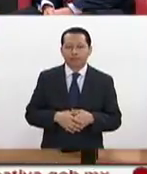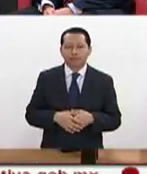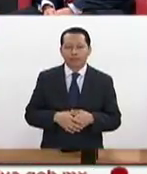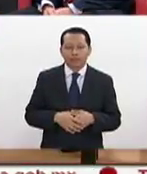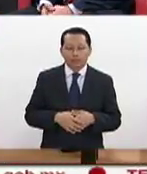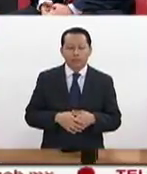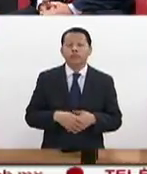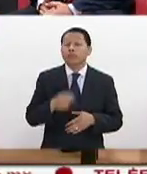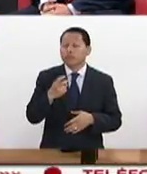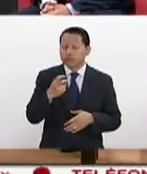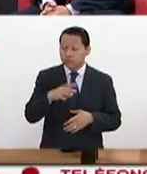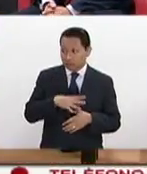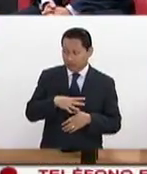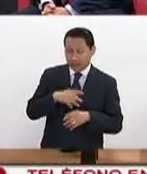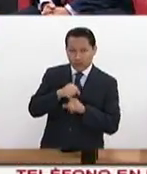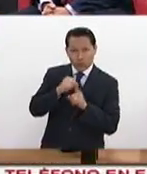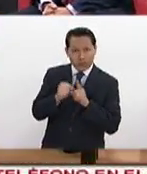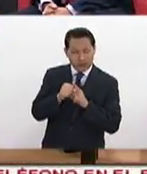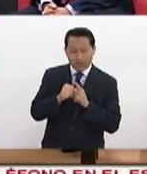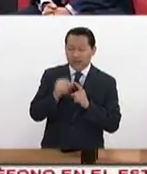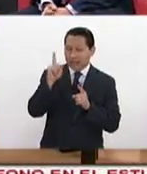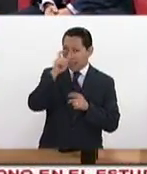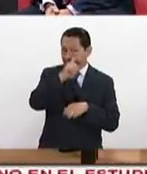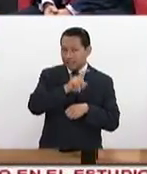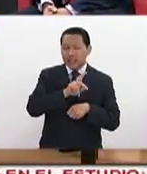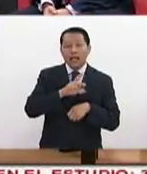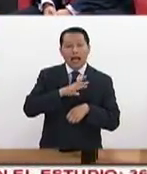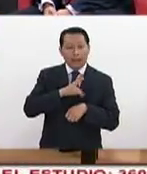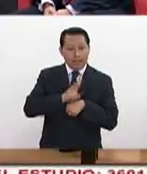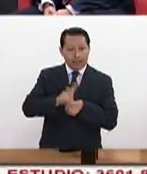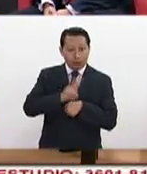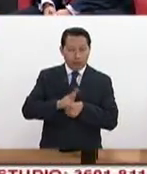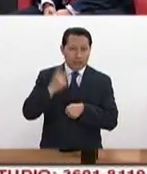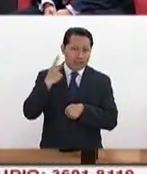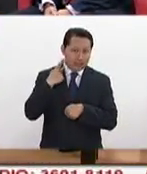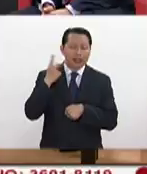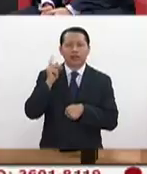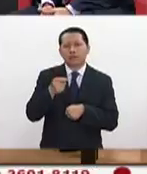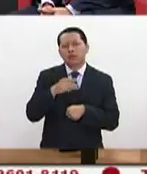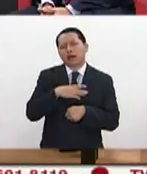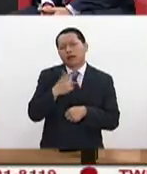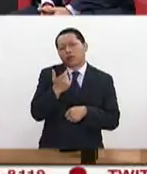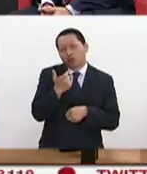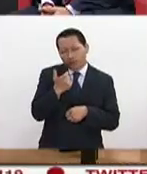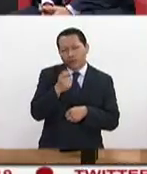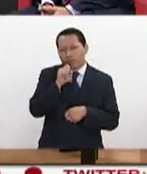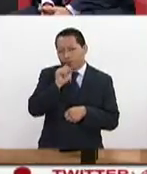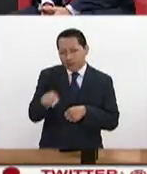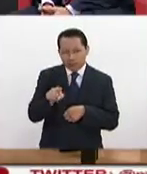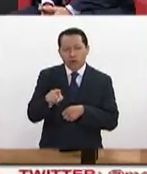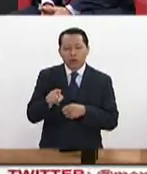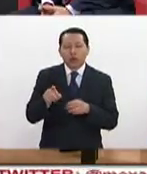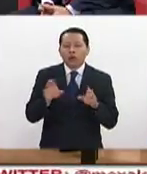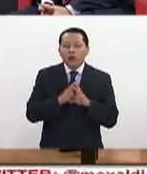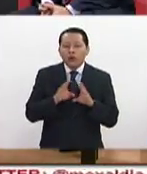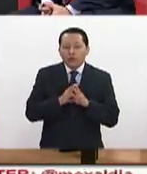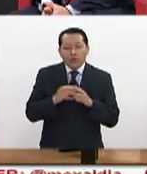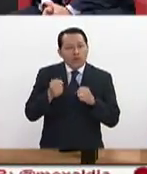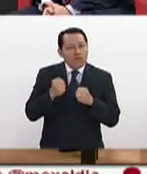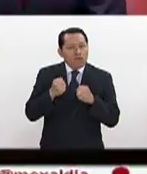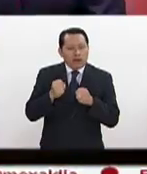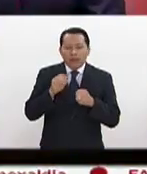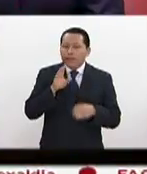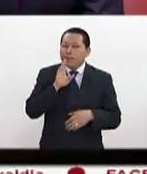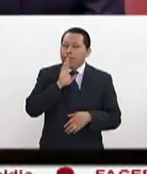este recrudecimiento de la situación política en Venezuela, los índices económicos, por ejemplo, para ese país son